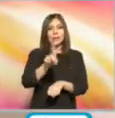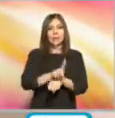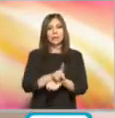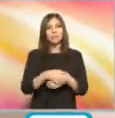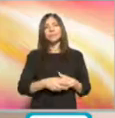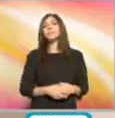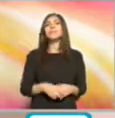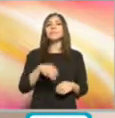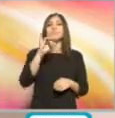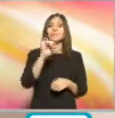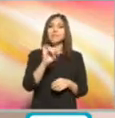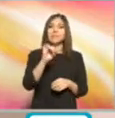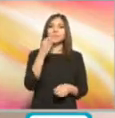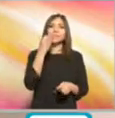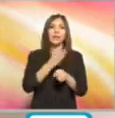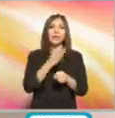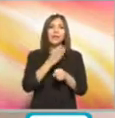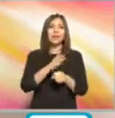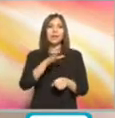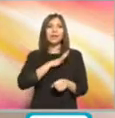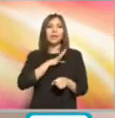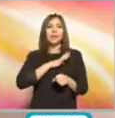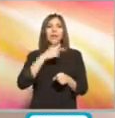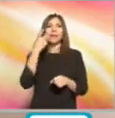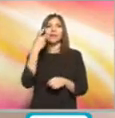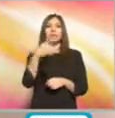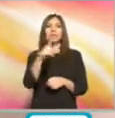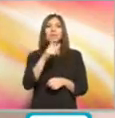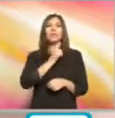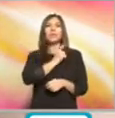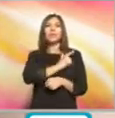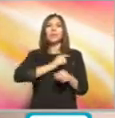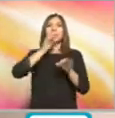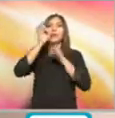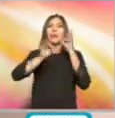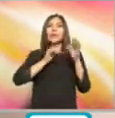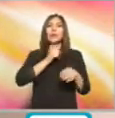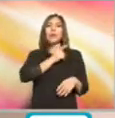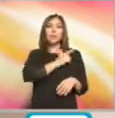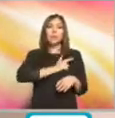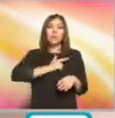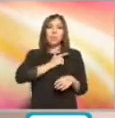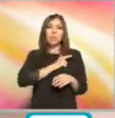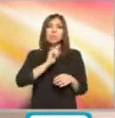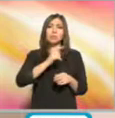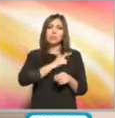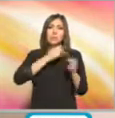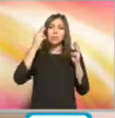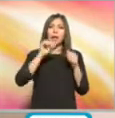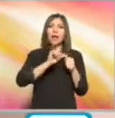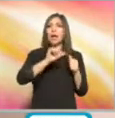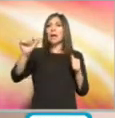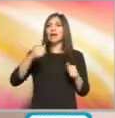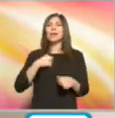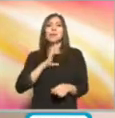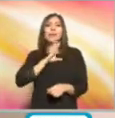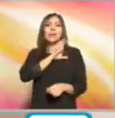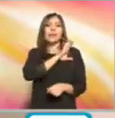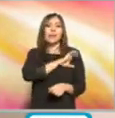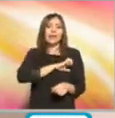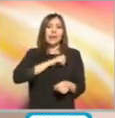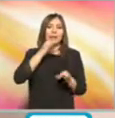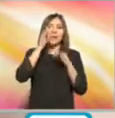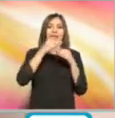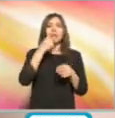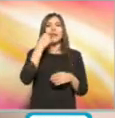una campaña del me gusta en una sola visita al me encanta. Muy bien. Entonces yo creo que va a ser una oportunidad padrísima. Tenemos, por